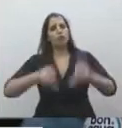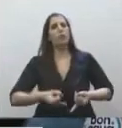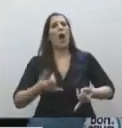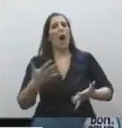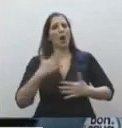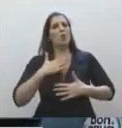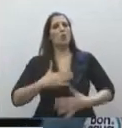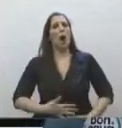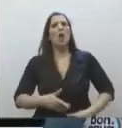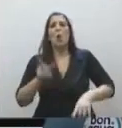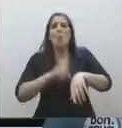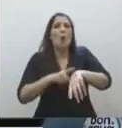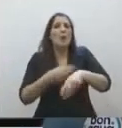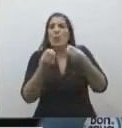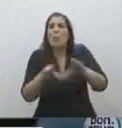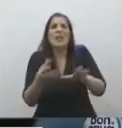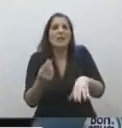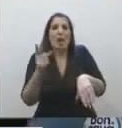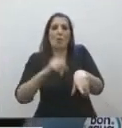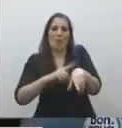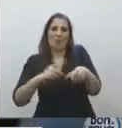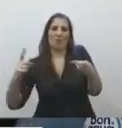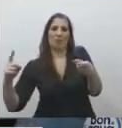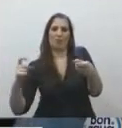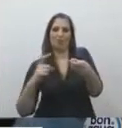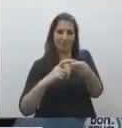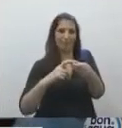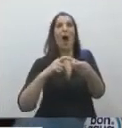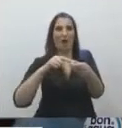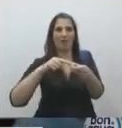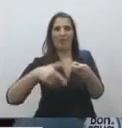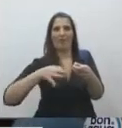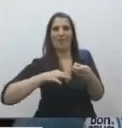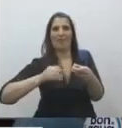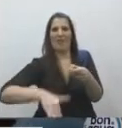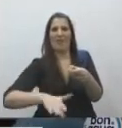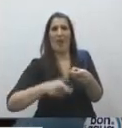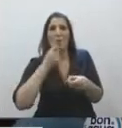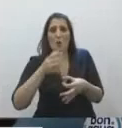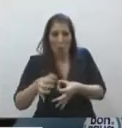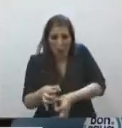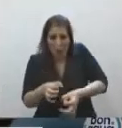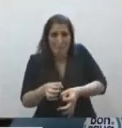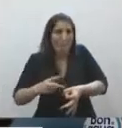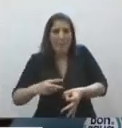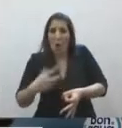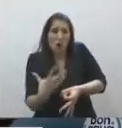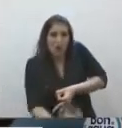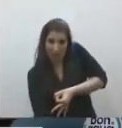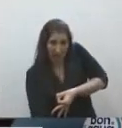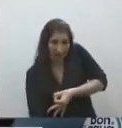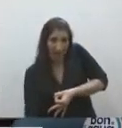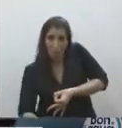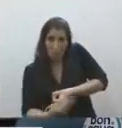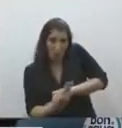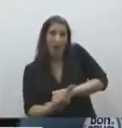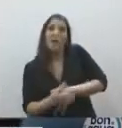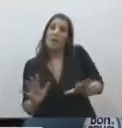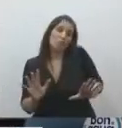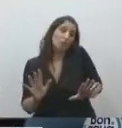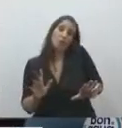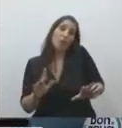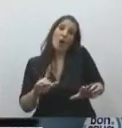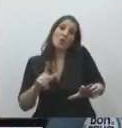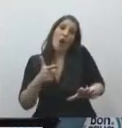está? ¿Y qué tal? ¿Cómo le va? Yo la escucho, y con todos los datos que usted maneja y la experiencia que